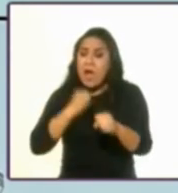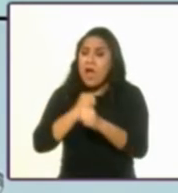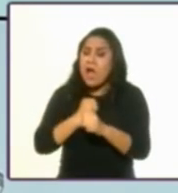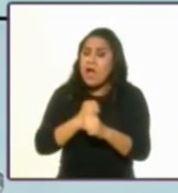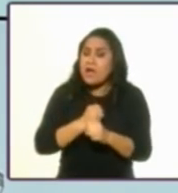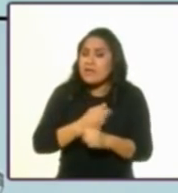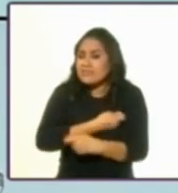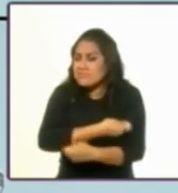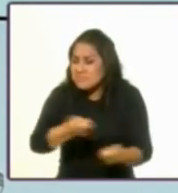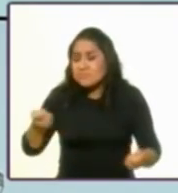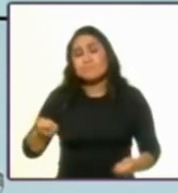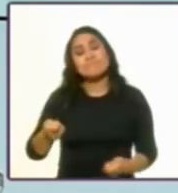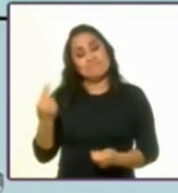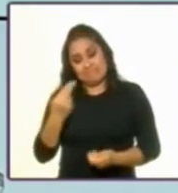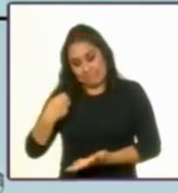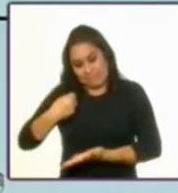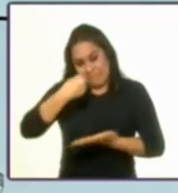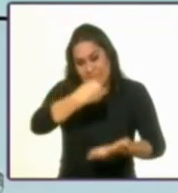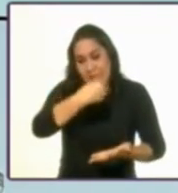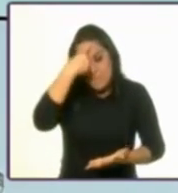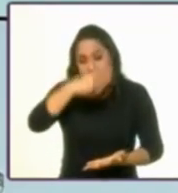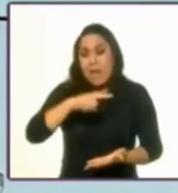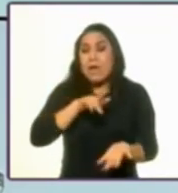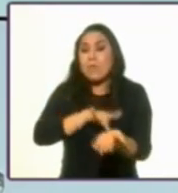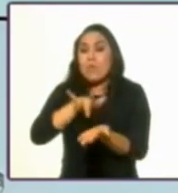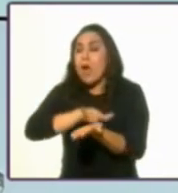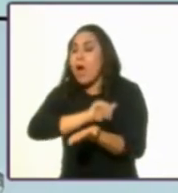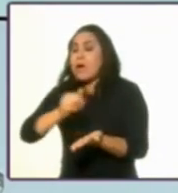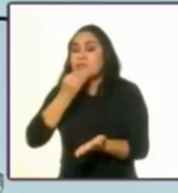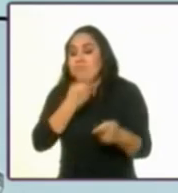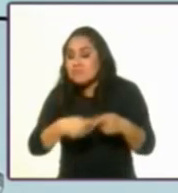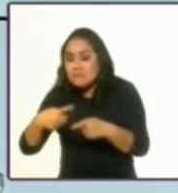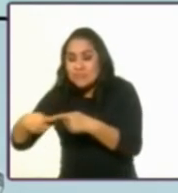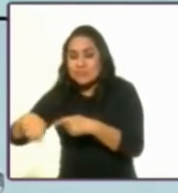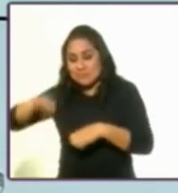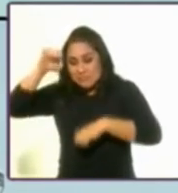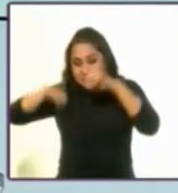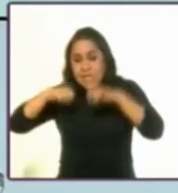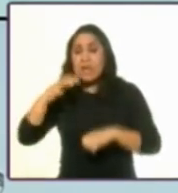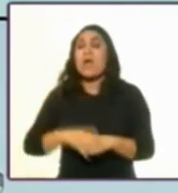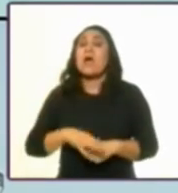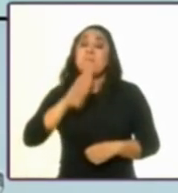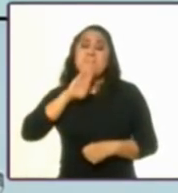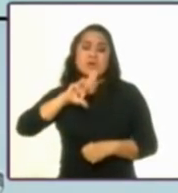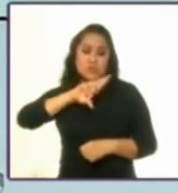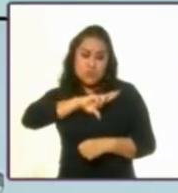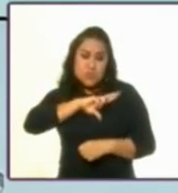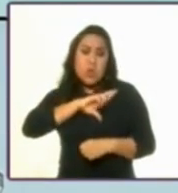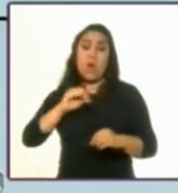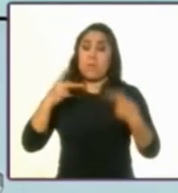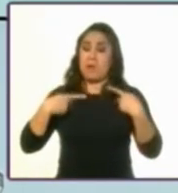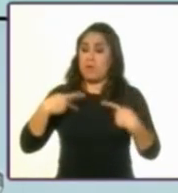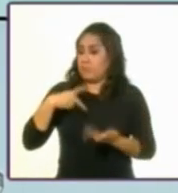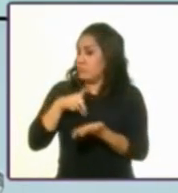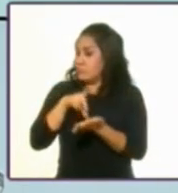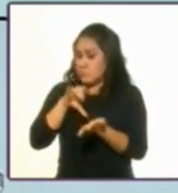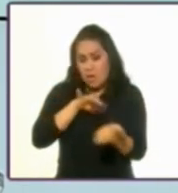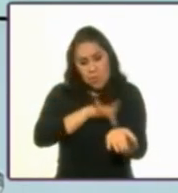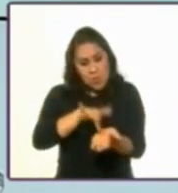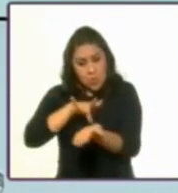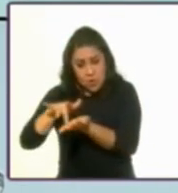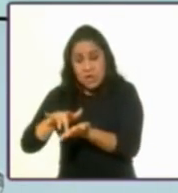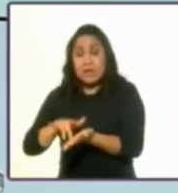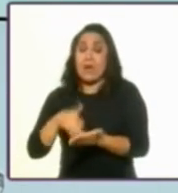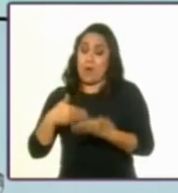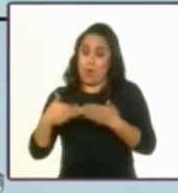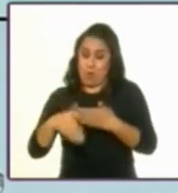tenemos que darle recursos a la pensión alimentaria a madres solteras y también a personas con alguna discapacidad y vamos a hacer en el